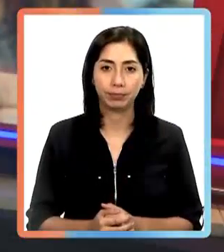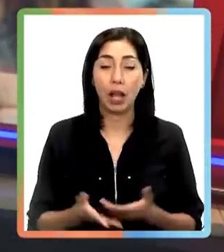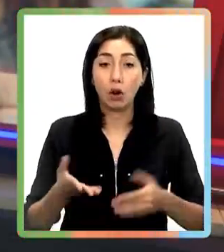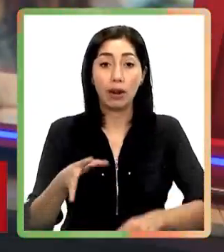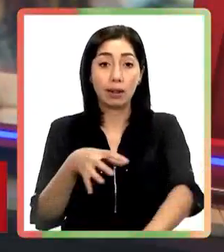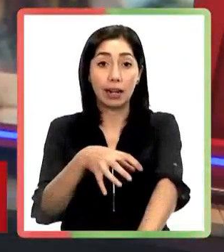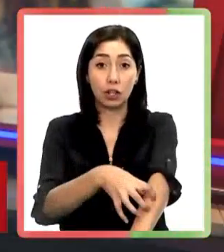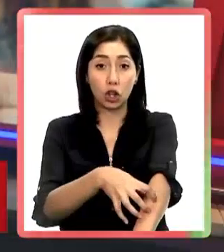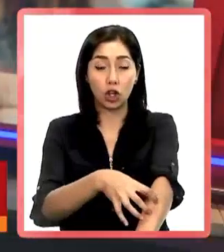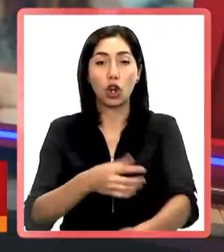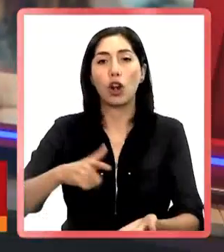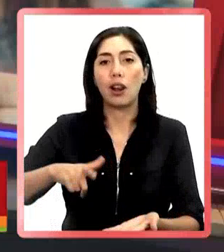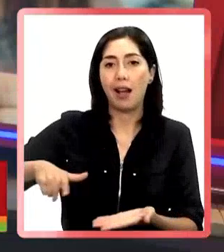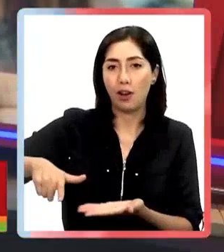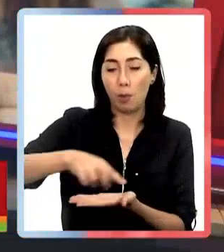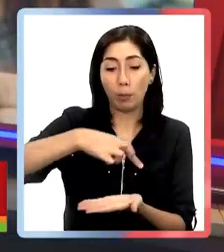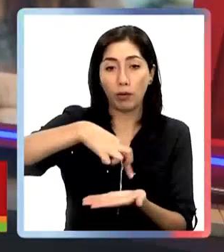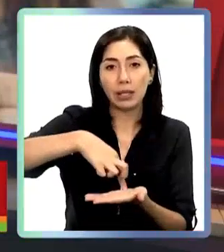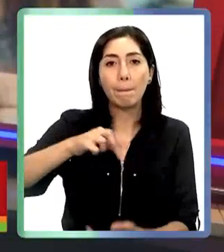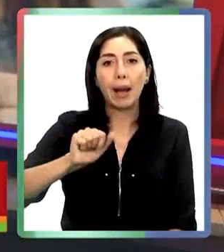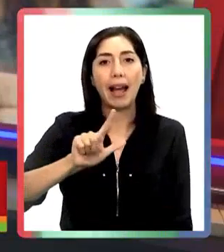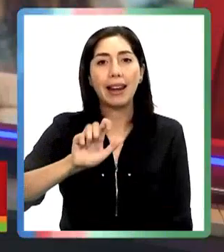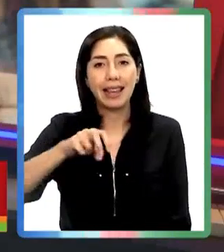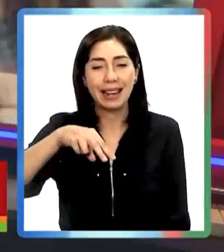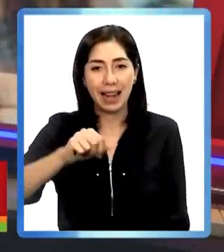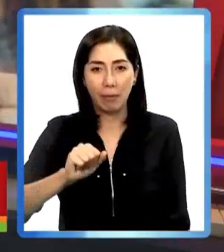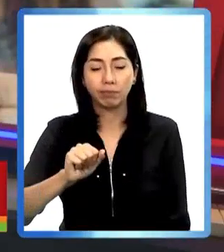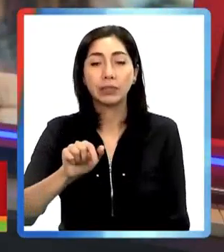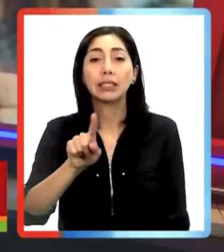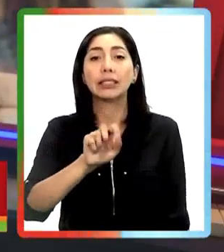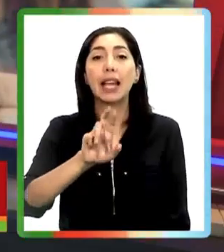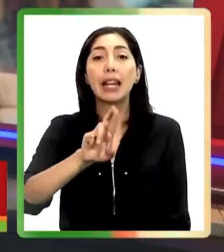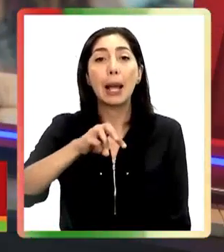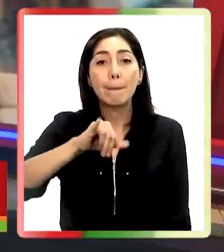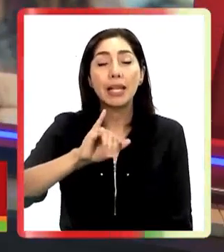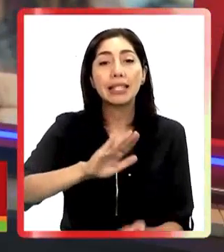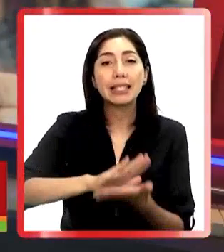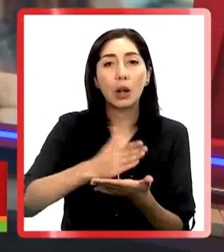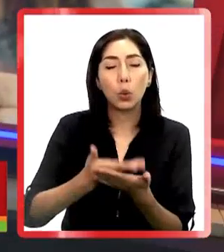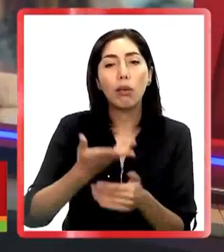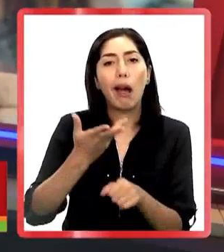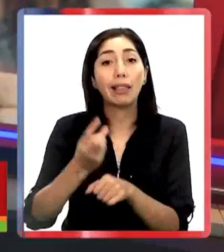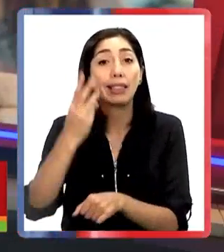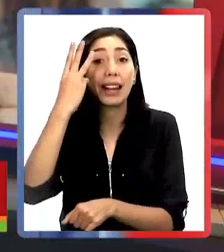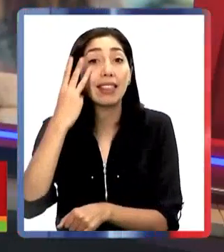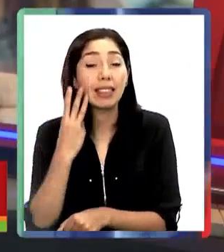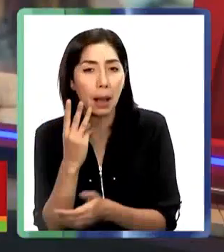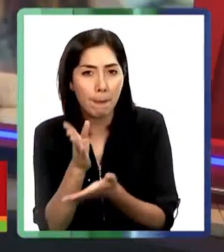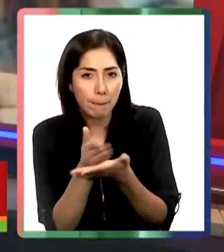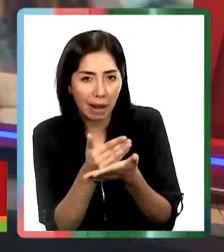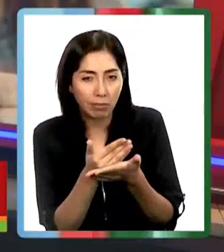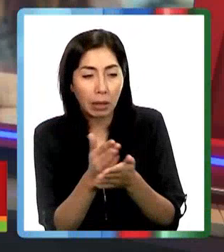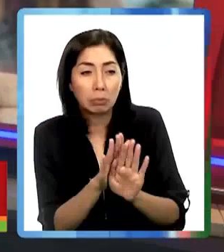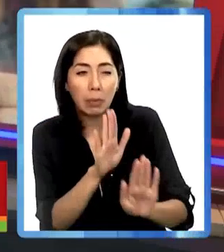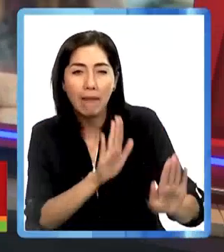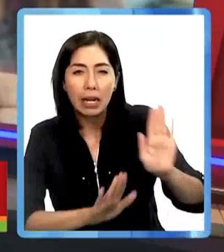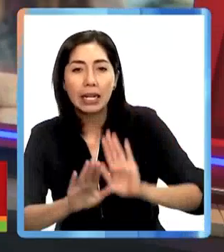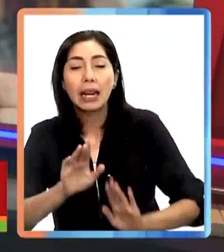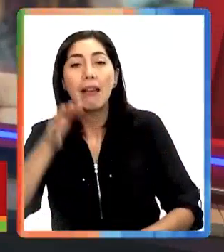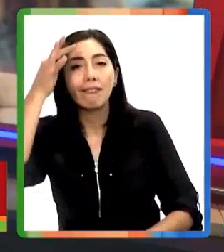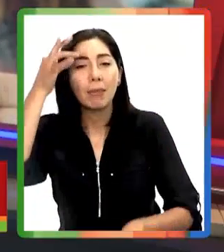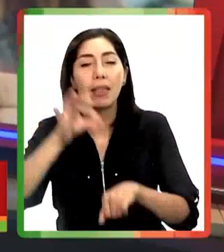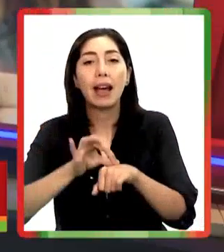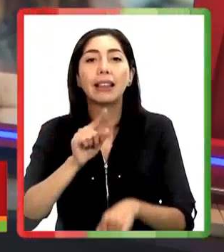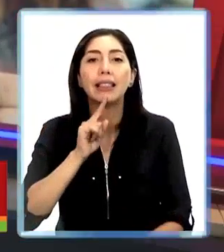Vamos a la región de Los Lagos. En la provincia de Palena, la Seremi de Salud ha desplegado un plan de 3 días para prevenir el tifus de los